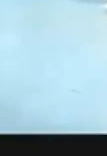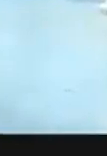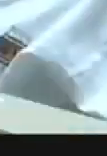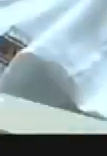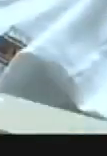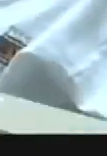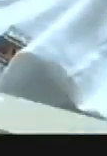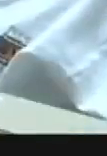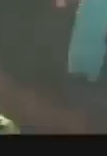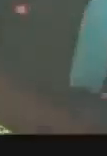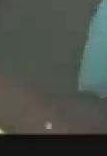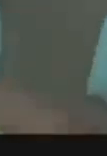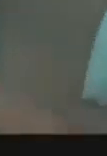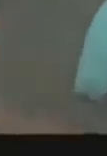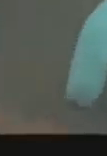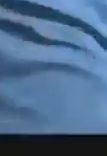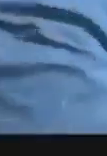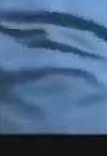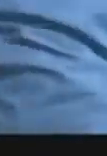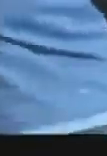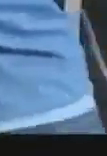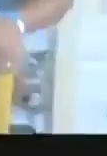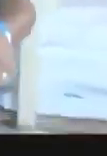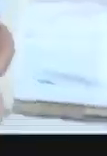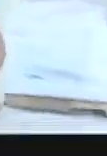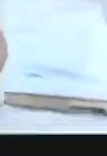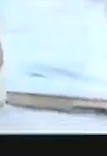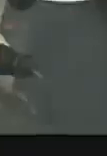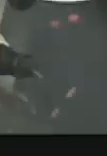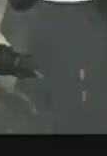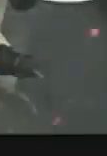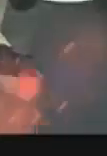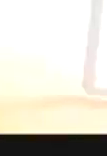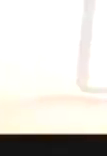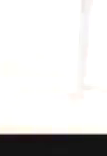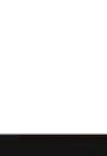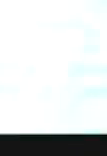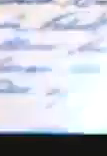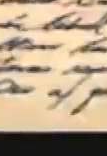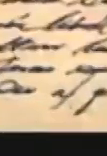y para marchar, como dice Bolívar, hacia la prosperidad de nuestro pueblo.